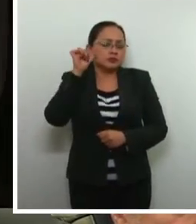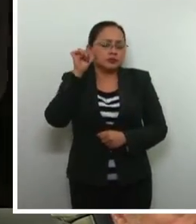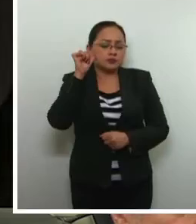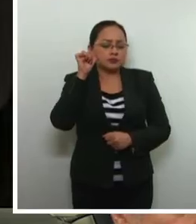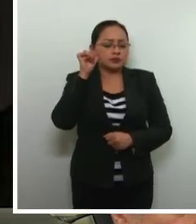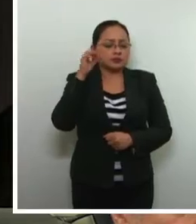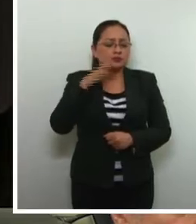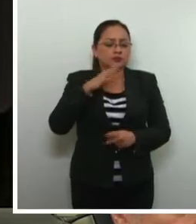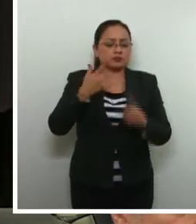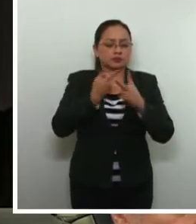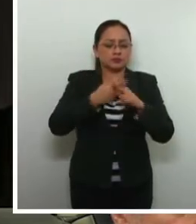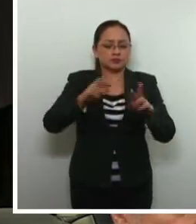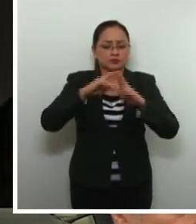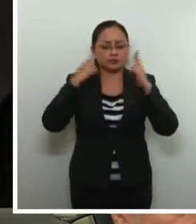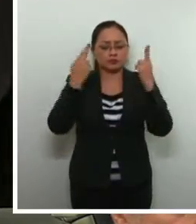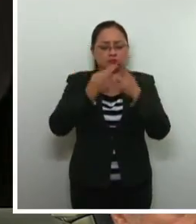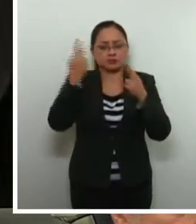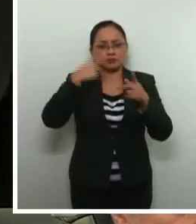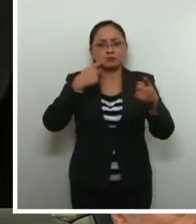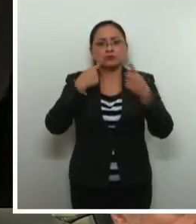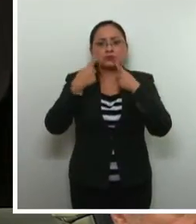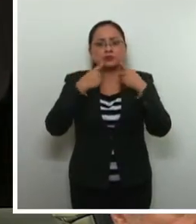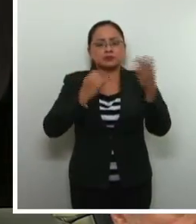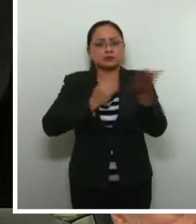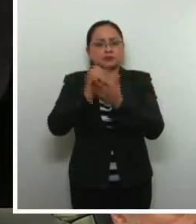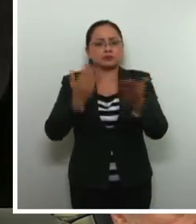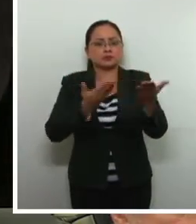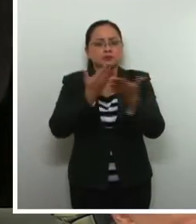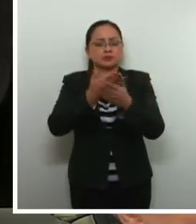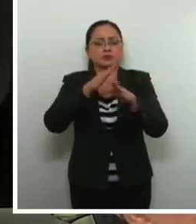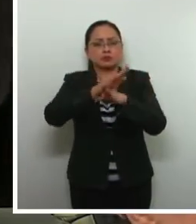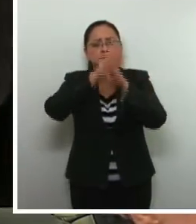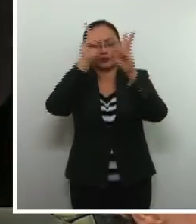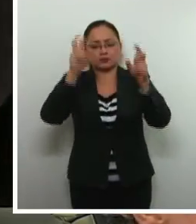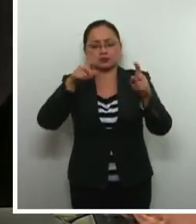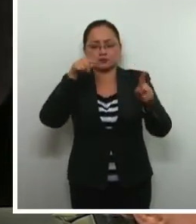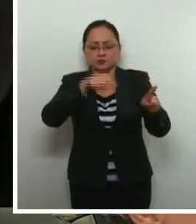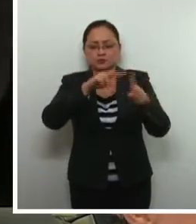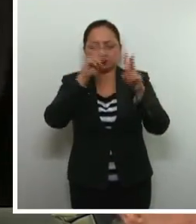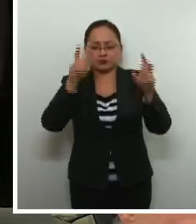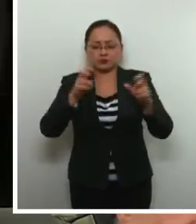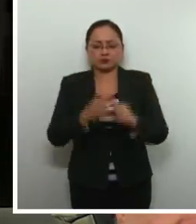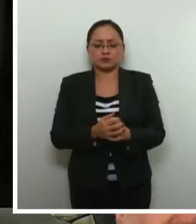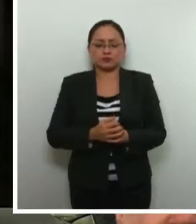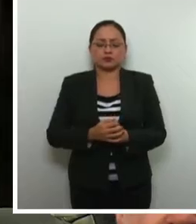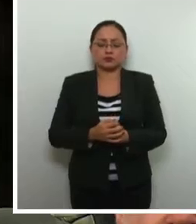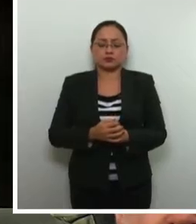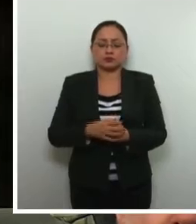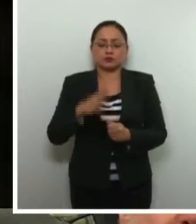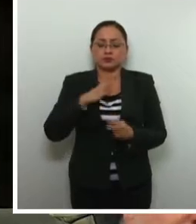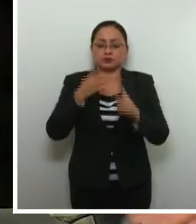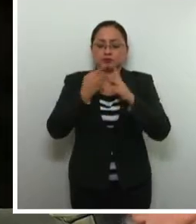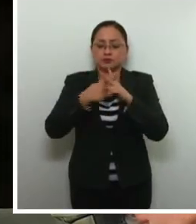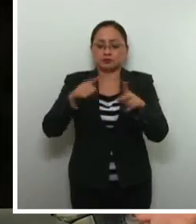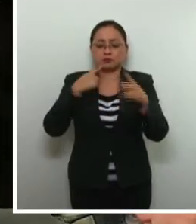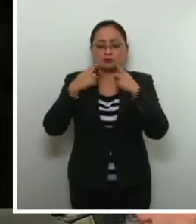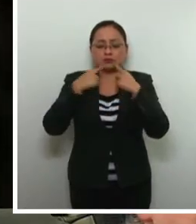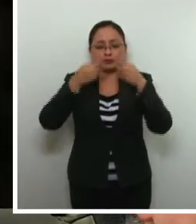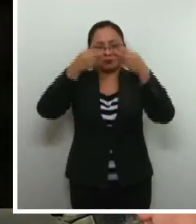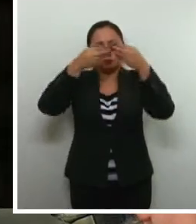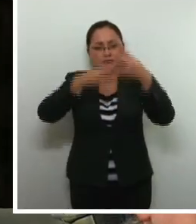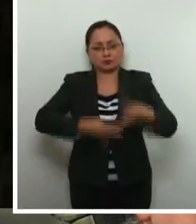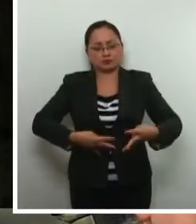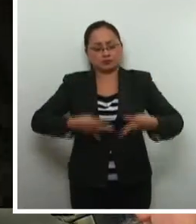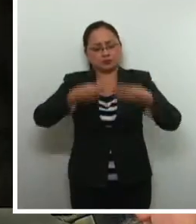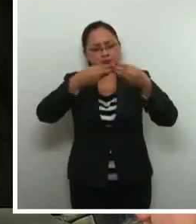abrió la sesión para discutir el dictamen de la comisión en relación con este tema. Se abrió la discusión en lo general.